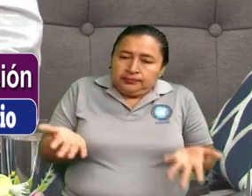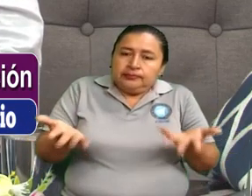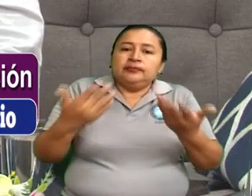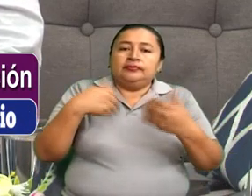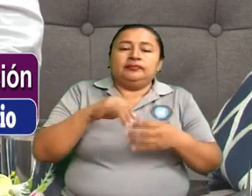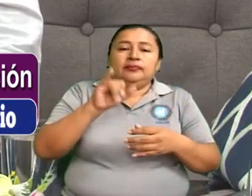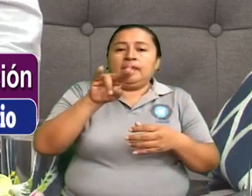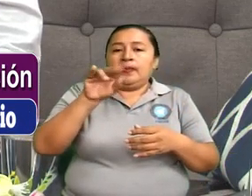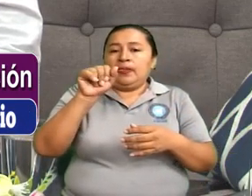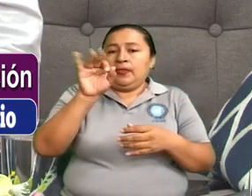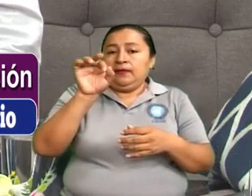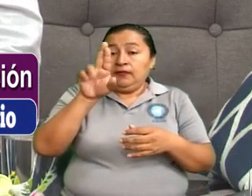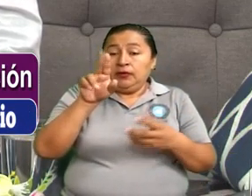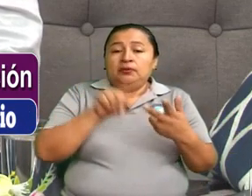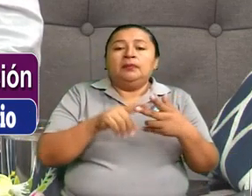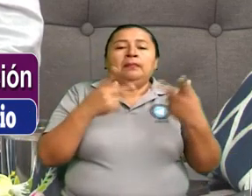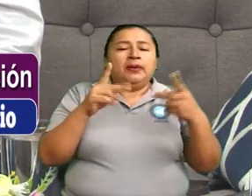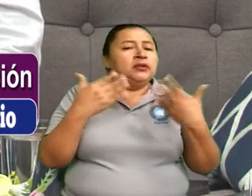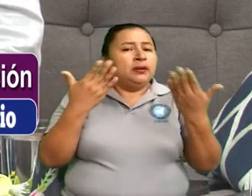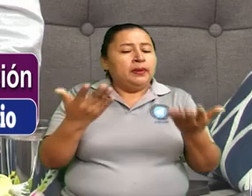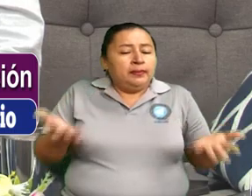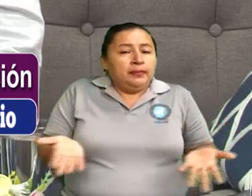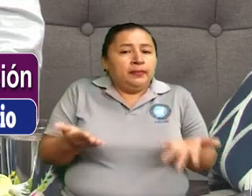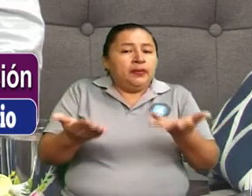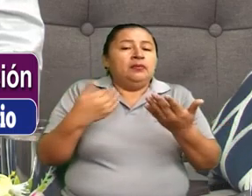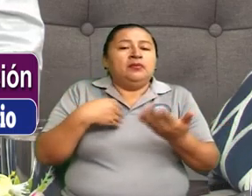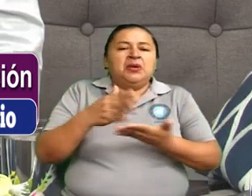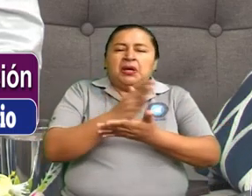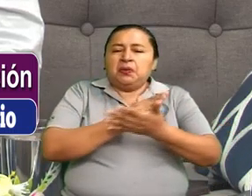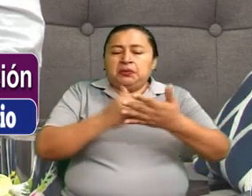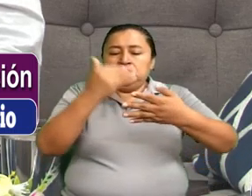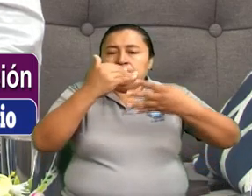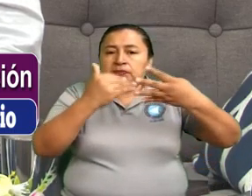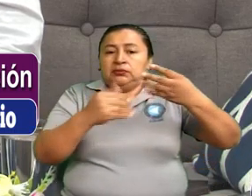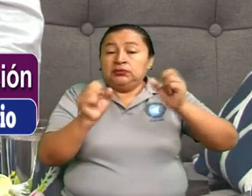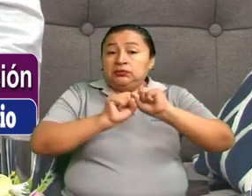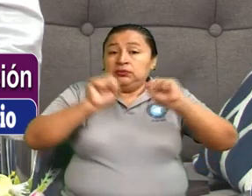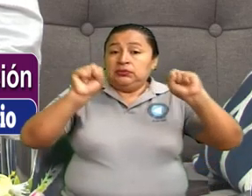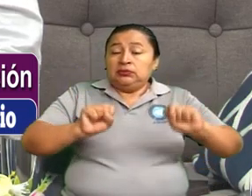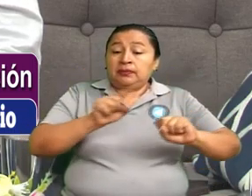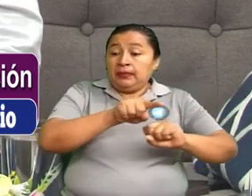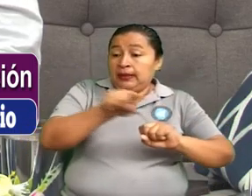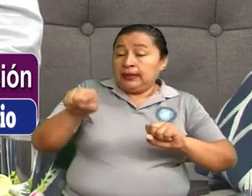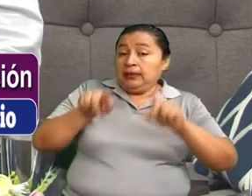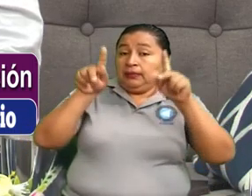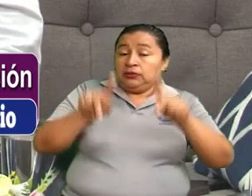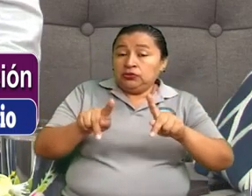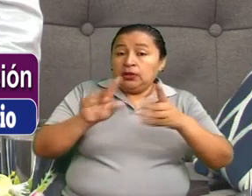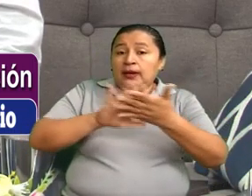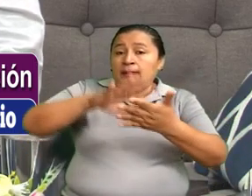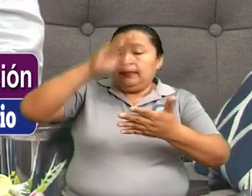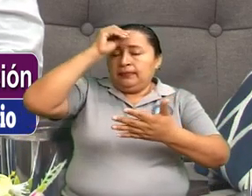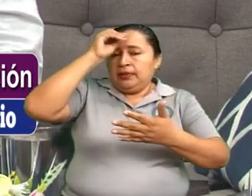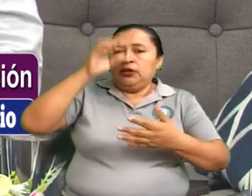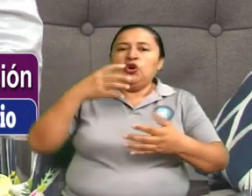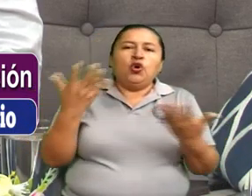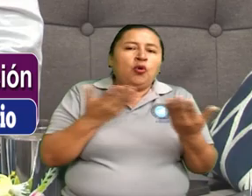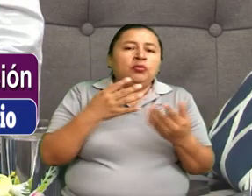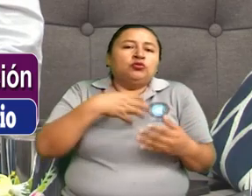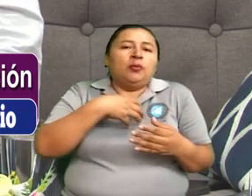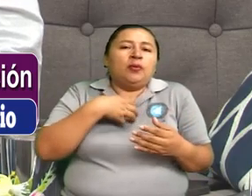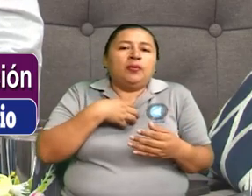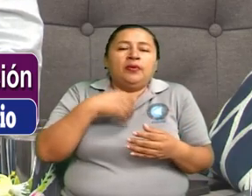el INAFOR, y estamos promoviendo también una serie de talleres para que los productores aprendan a hacer sus bioinsumos,